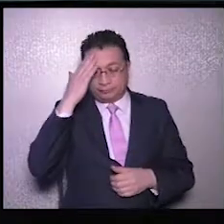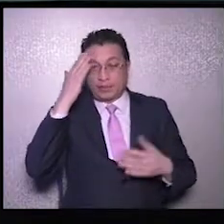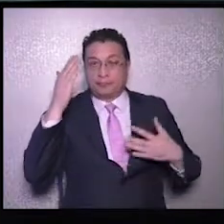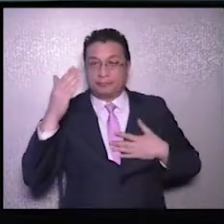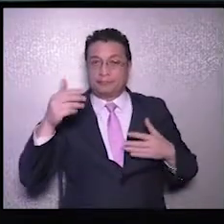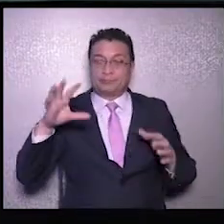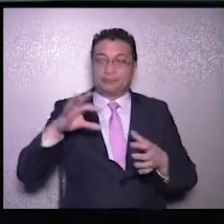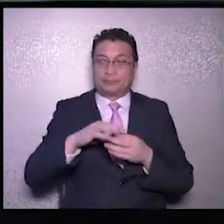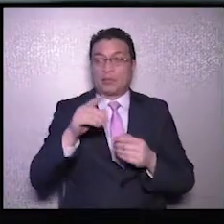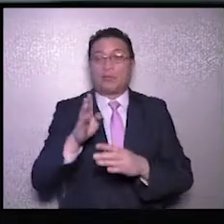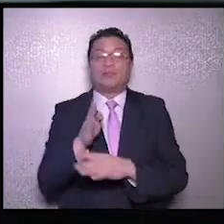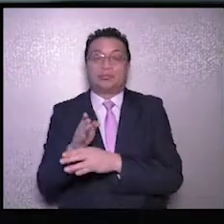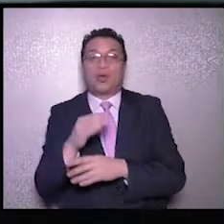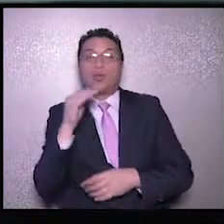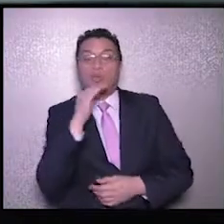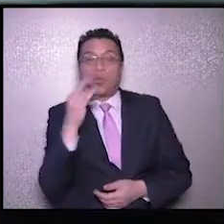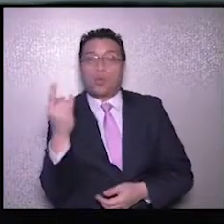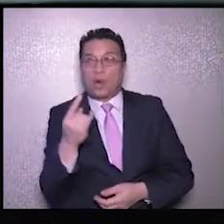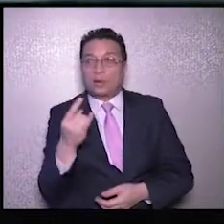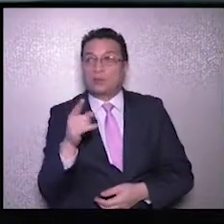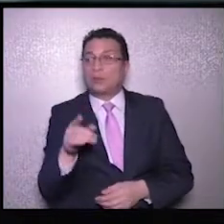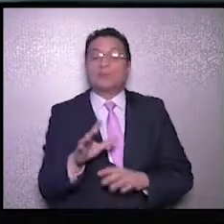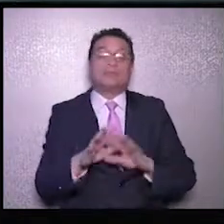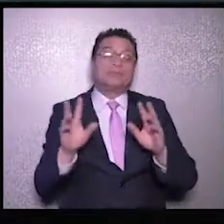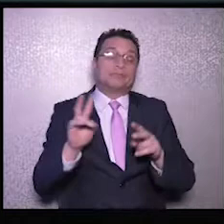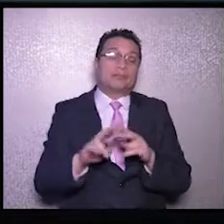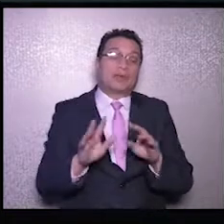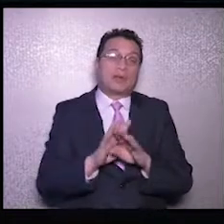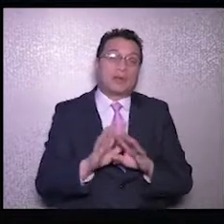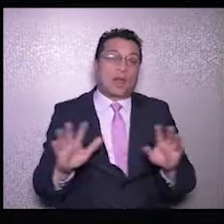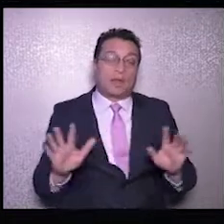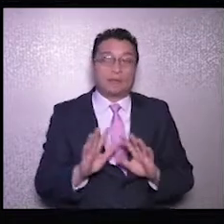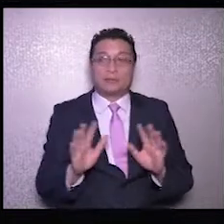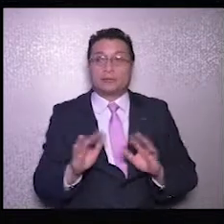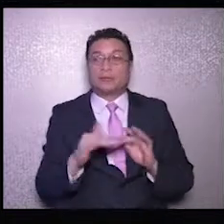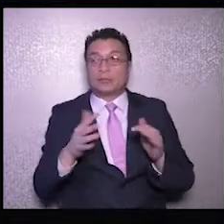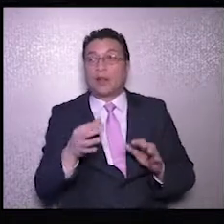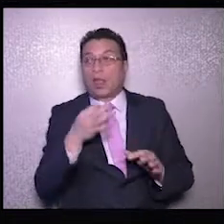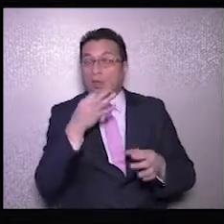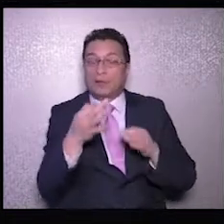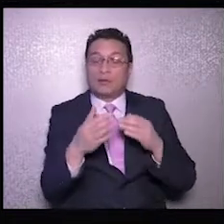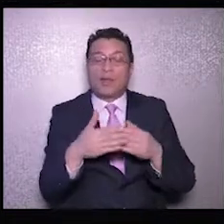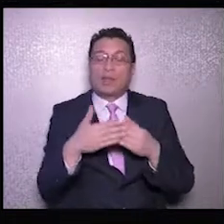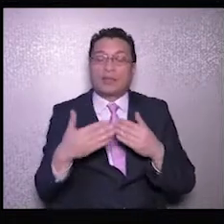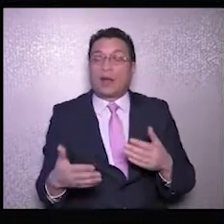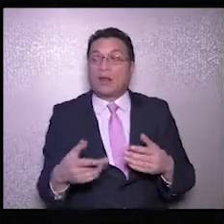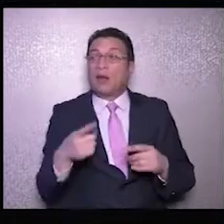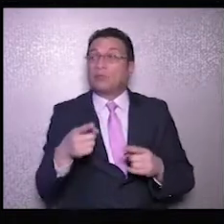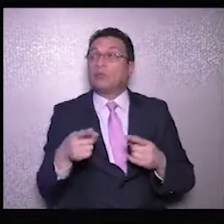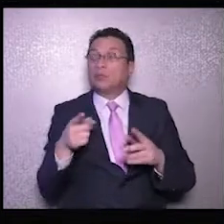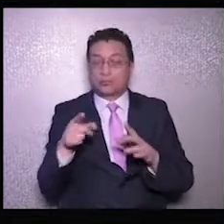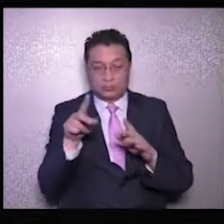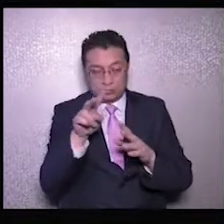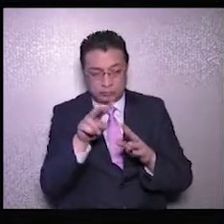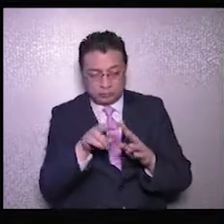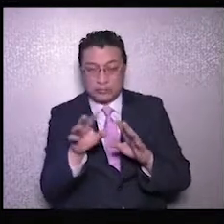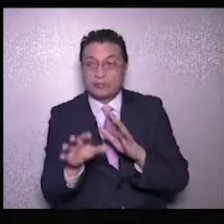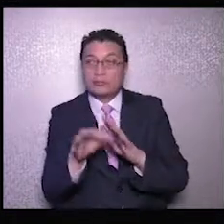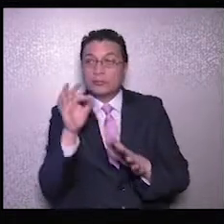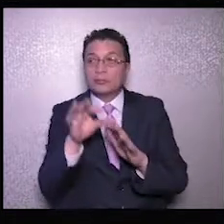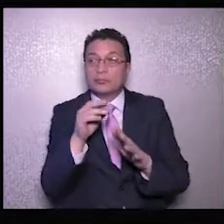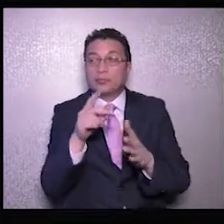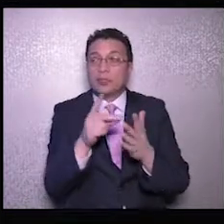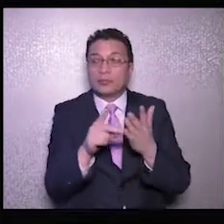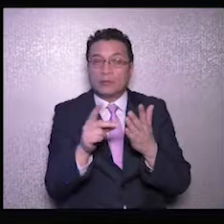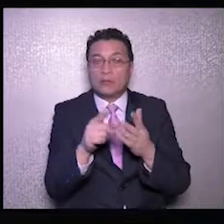llegar a la urgencia. Y ahí ya no hay nada que hacer, hay requete poco, todo lo que podamos hacer es súper caro. Pero si yo puedo hacer ese diagnóstico cuando el endotelio